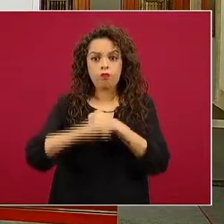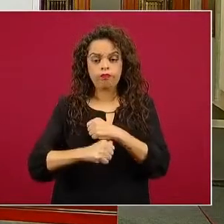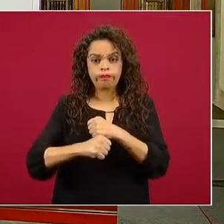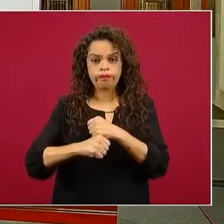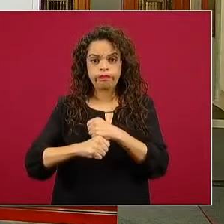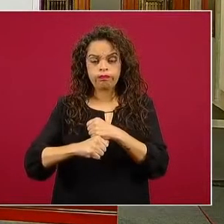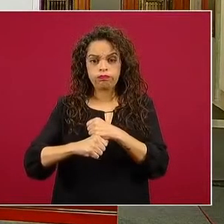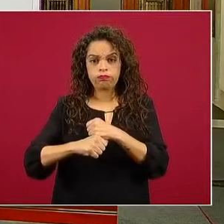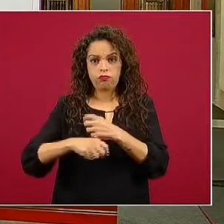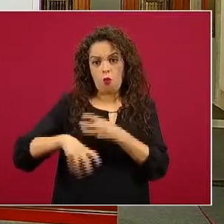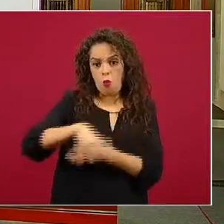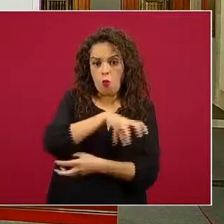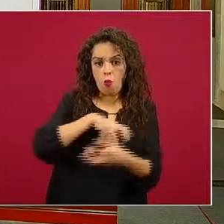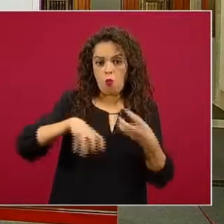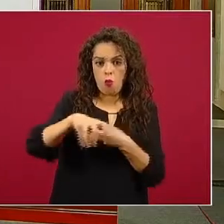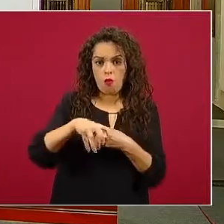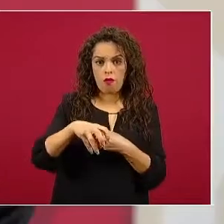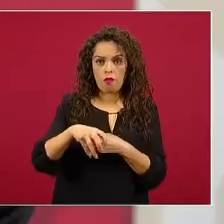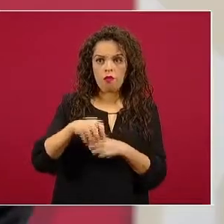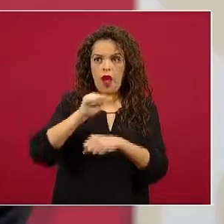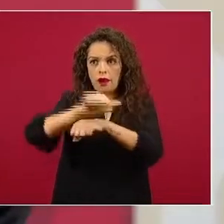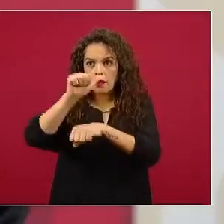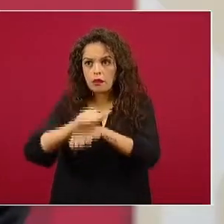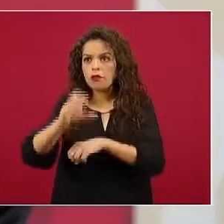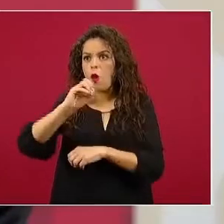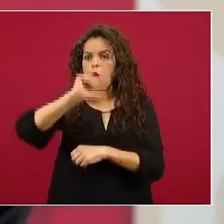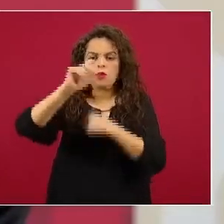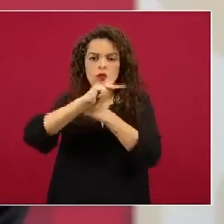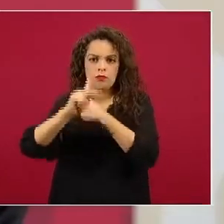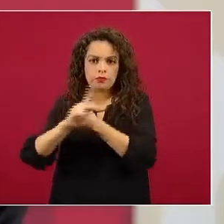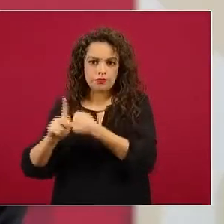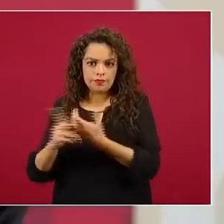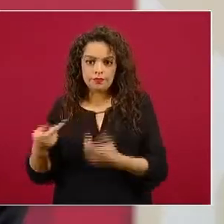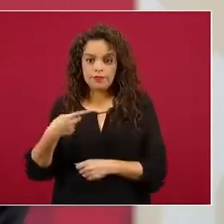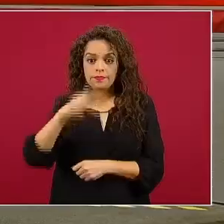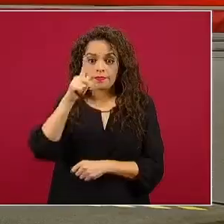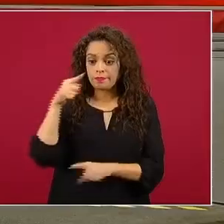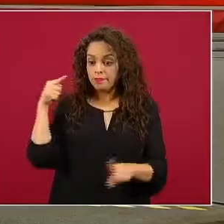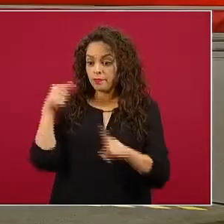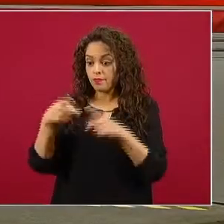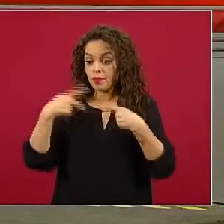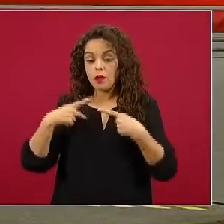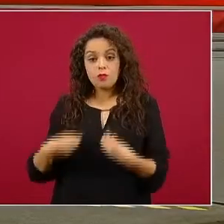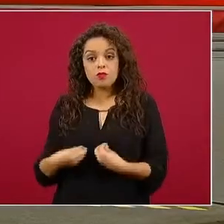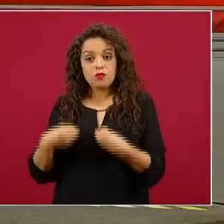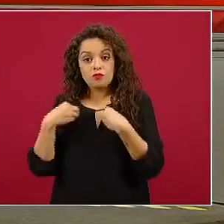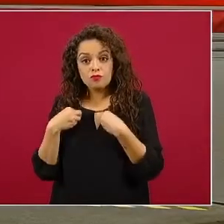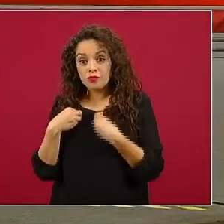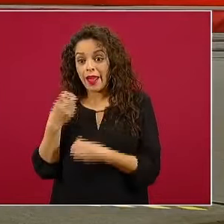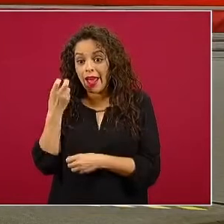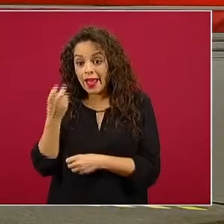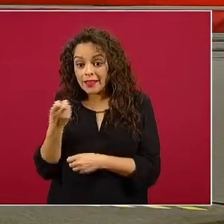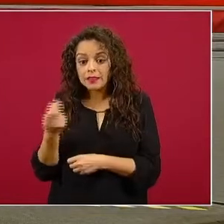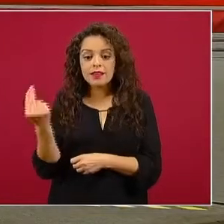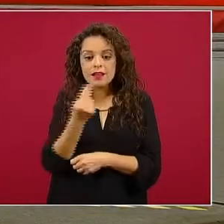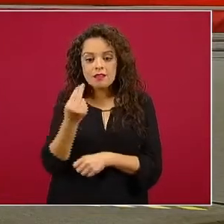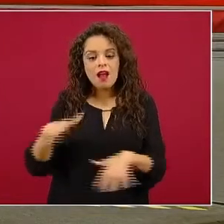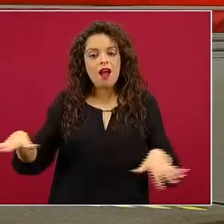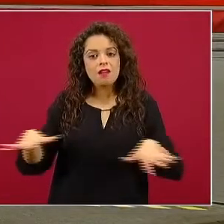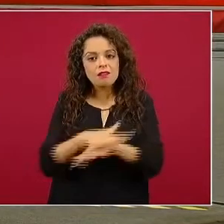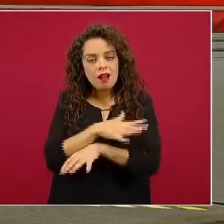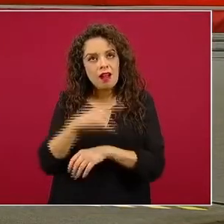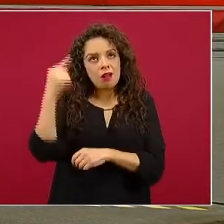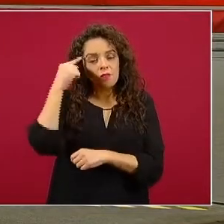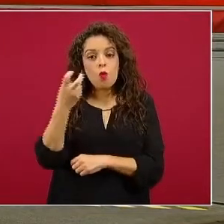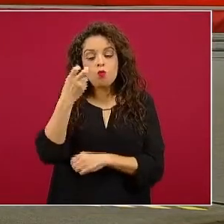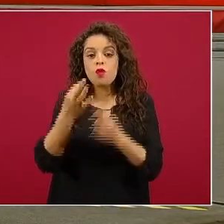países, solo que predomina el donante vivo. Y entonces ese es el indicador que tenemos que cambiar. Por eso es la importancia de